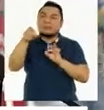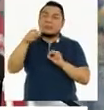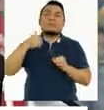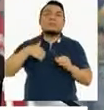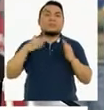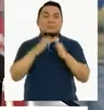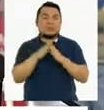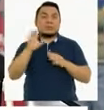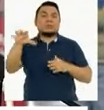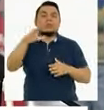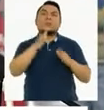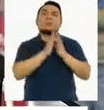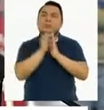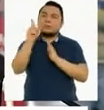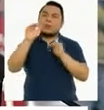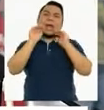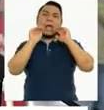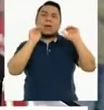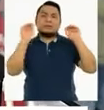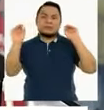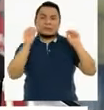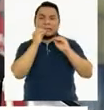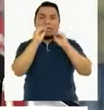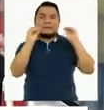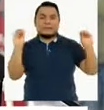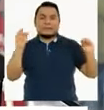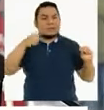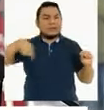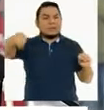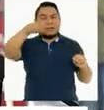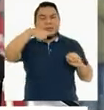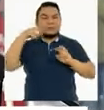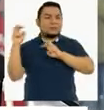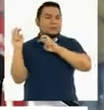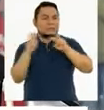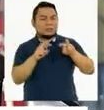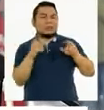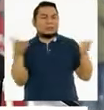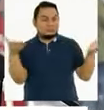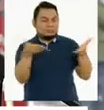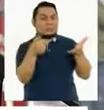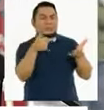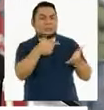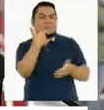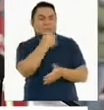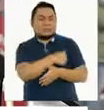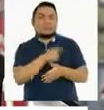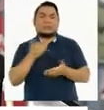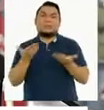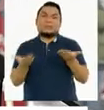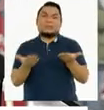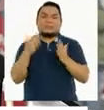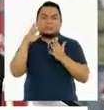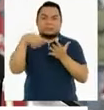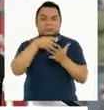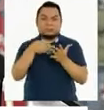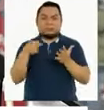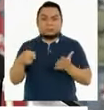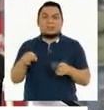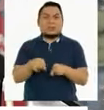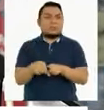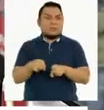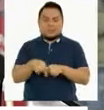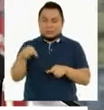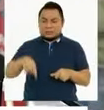municipales, para que colaboren con este proceso de vacunación, no solamente prestando facilidades, como lo vemos aquí en